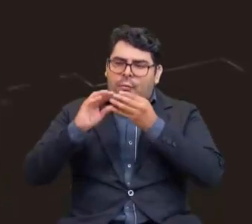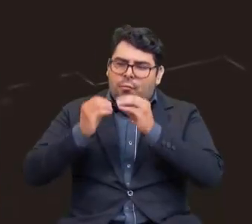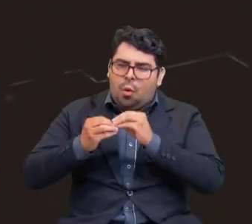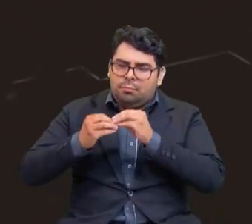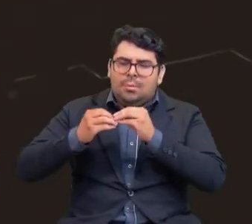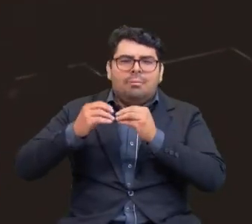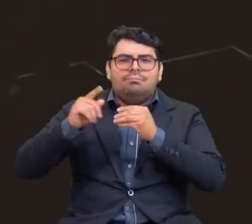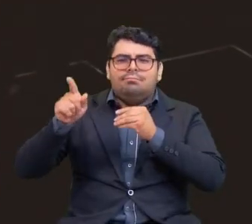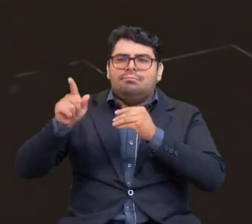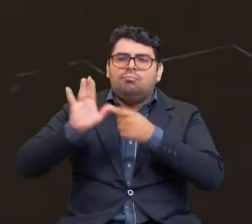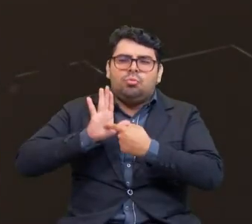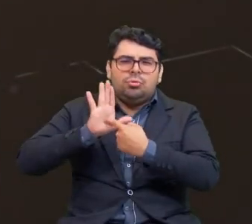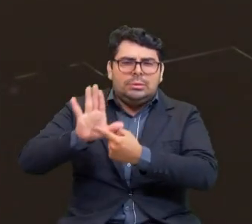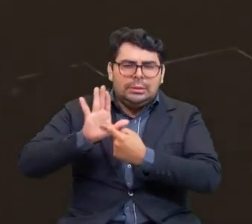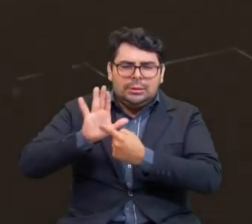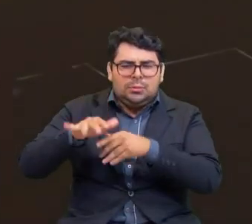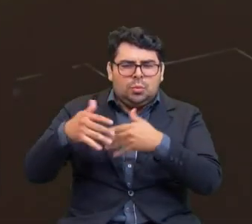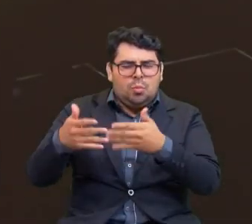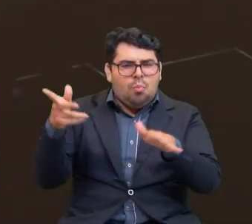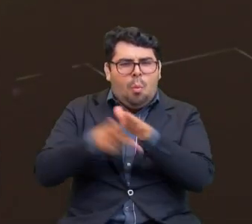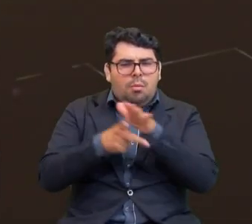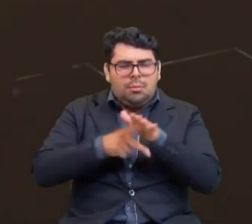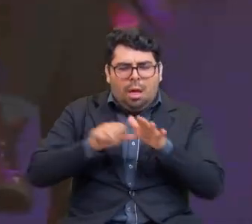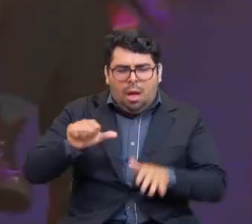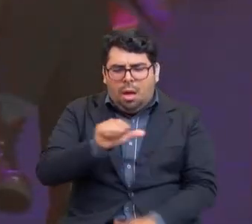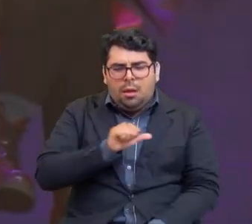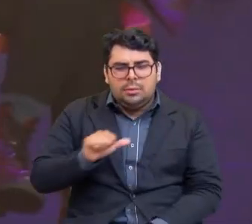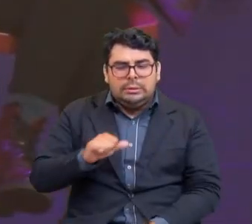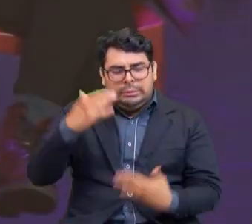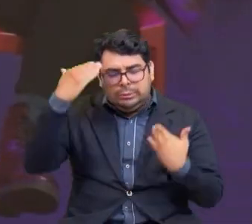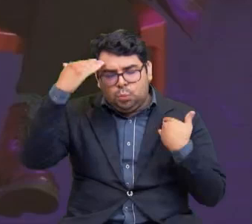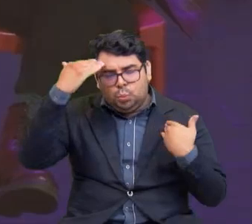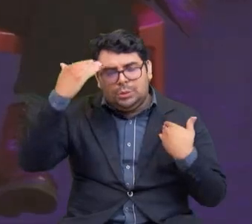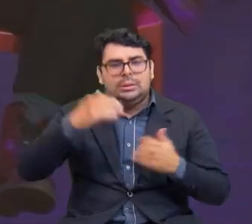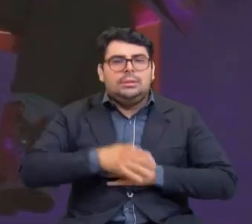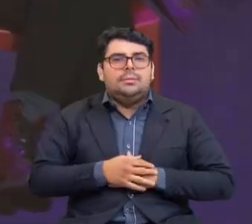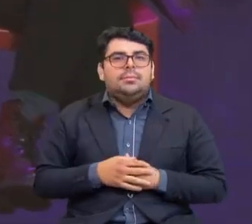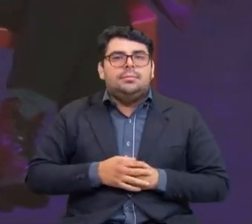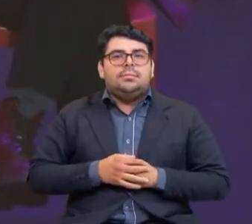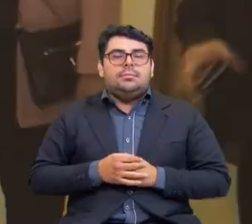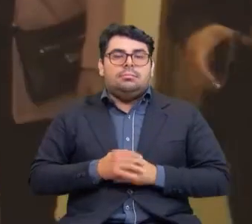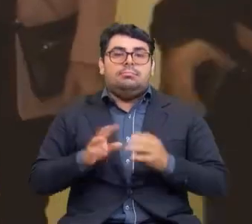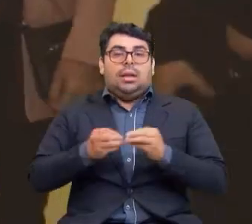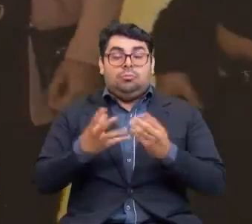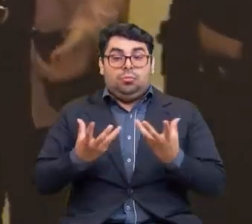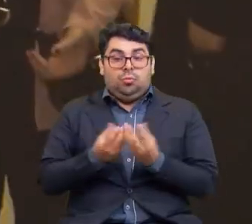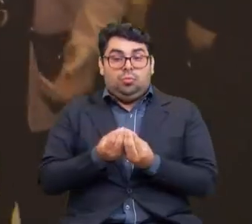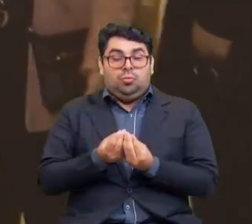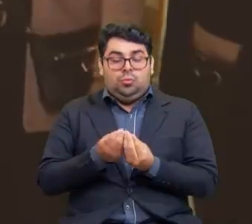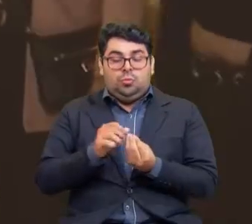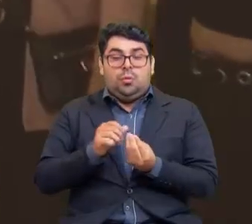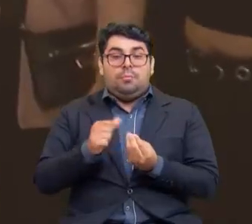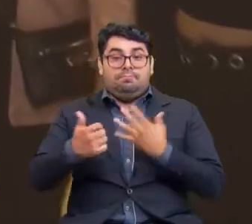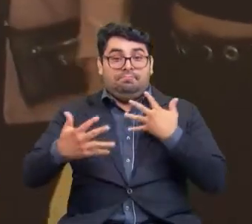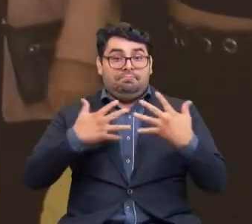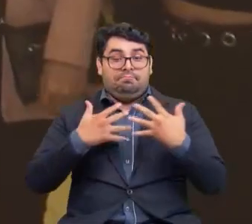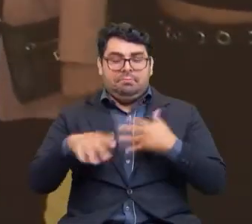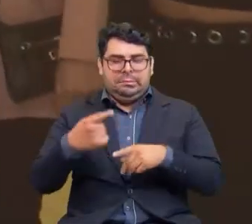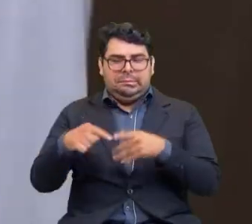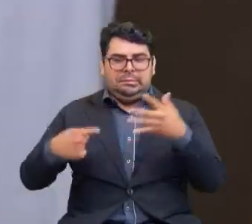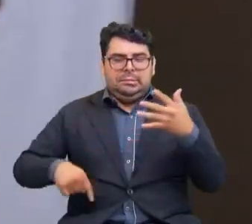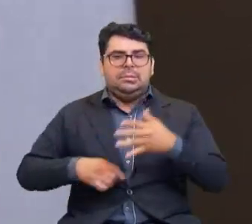el feminicidio y crear conciencia en la población. Y cuenta con un elenco de lujo con actores como Carmenza González,